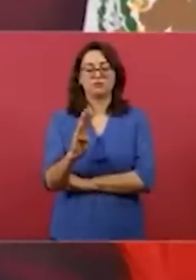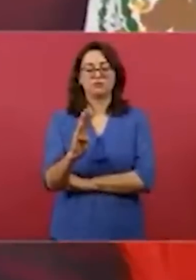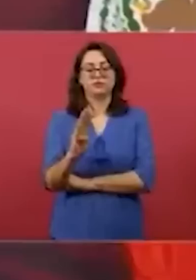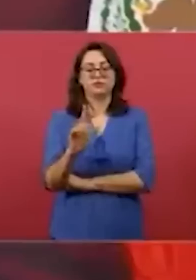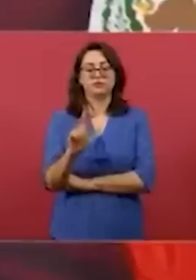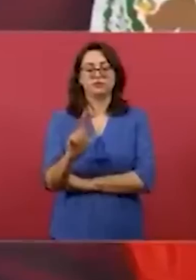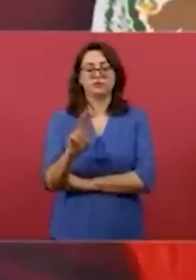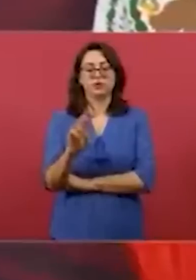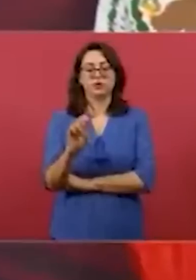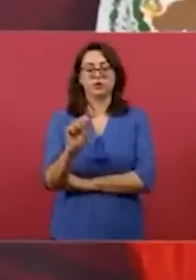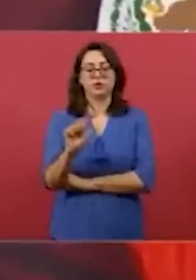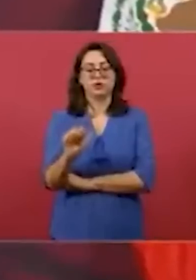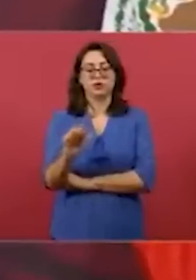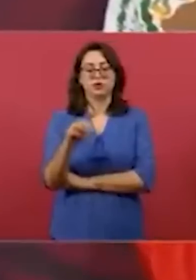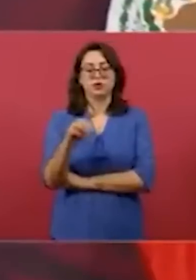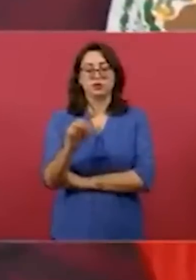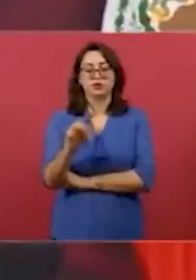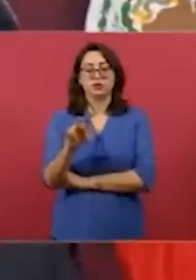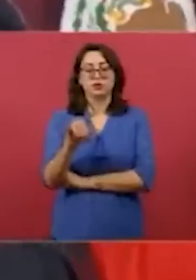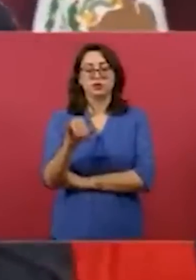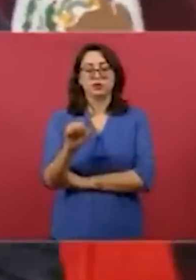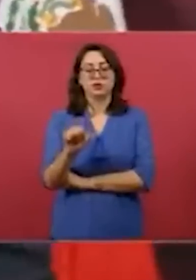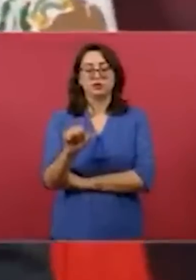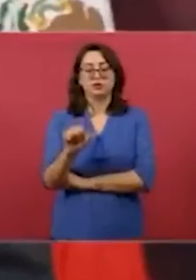Luisa María